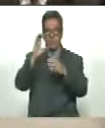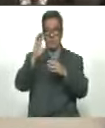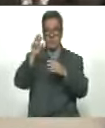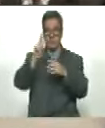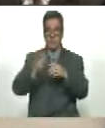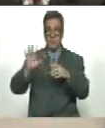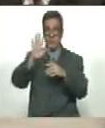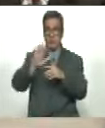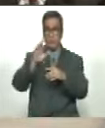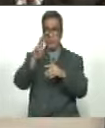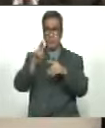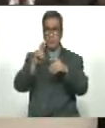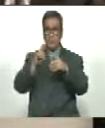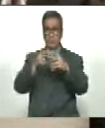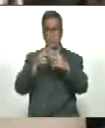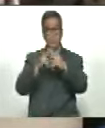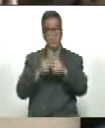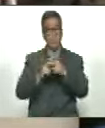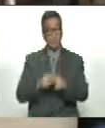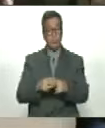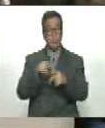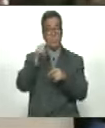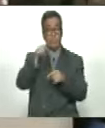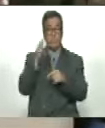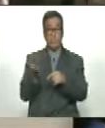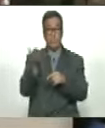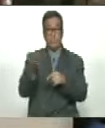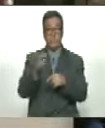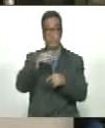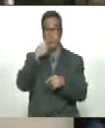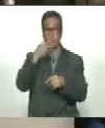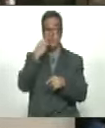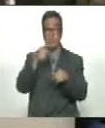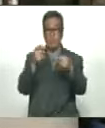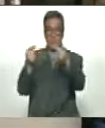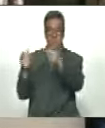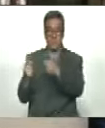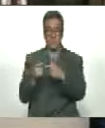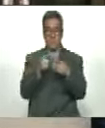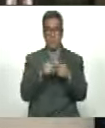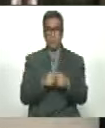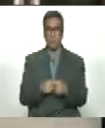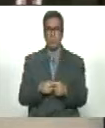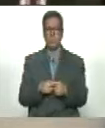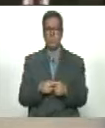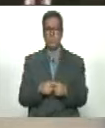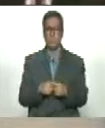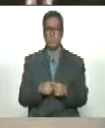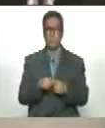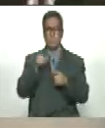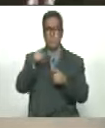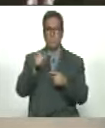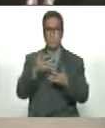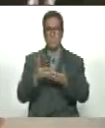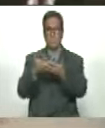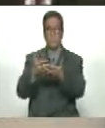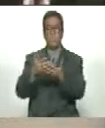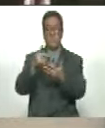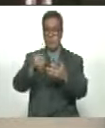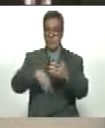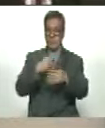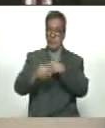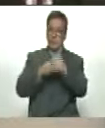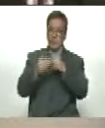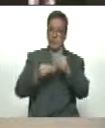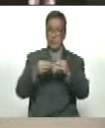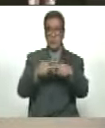una de las herramientas más importantes de política económica de la cual se dispone para desarrollar